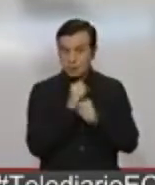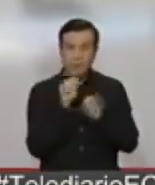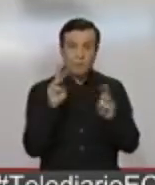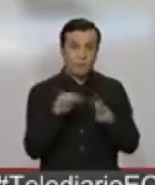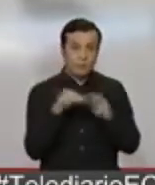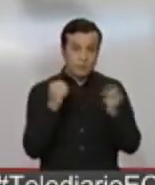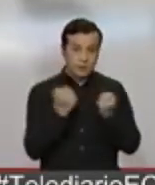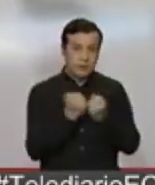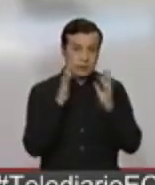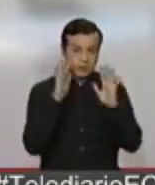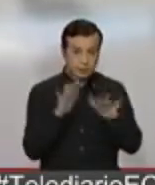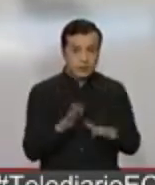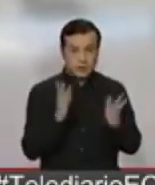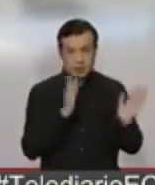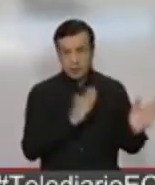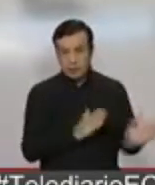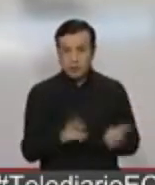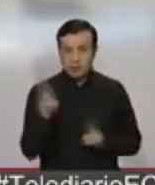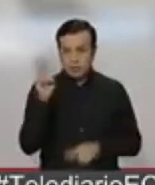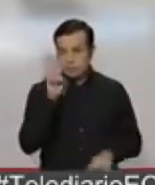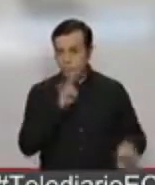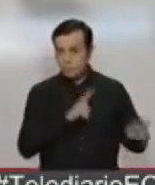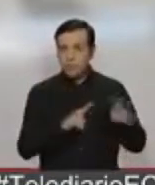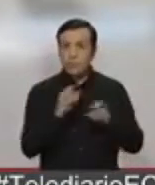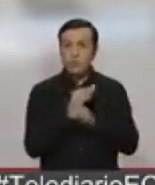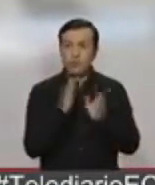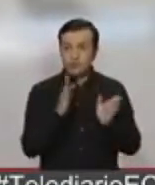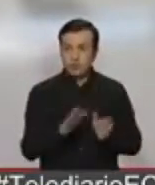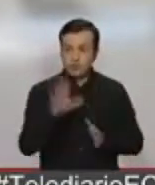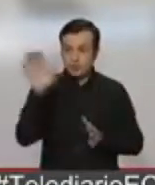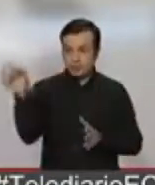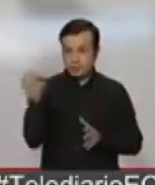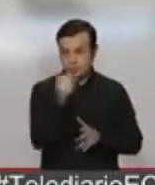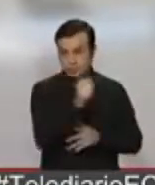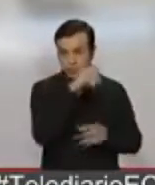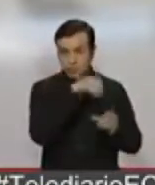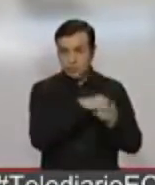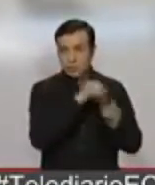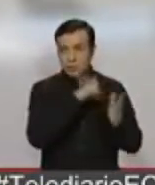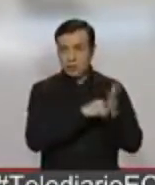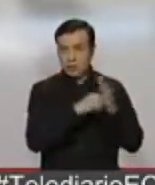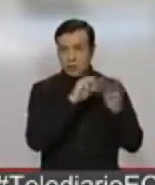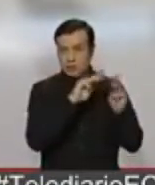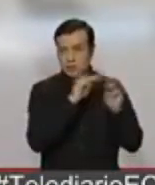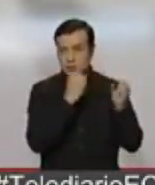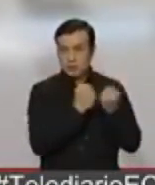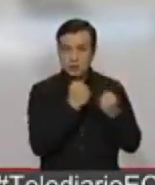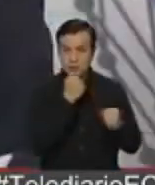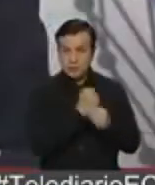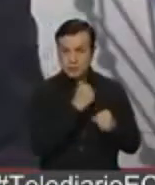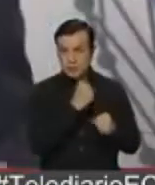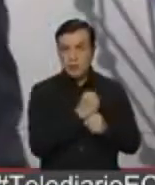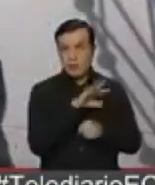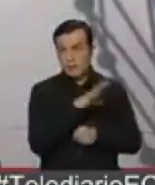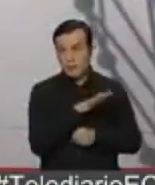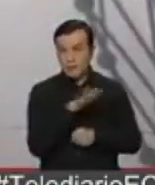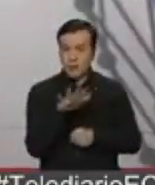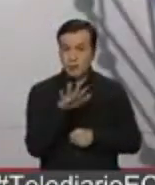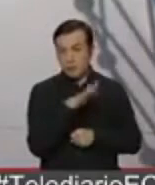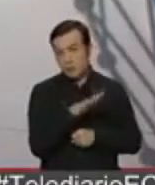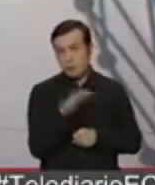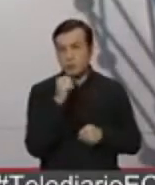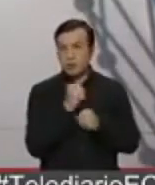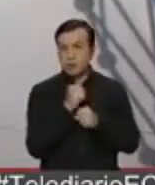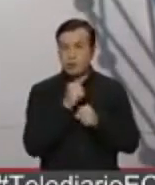a la secretaria viene realizando para definir cuáles son los funcionarios que pasarían al ministerio de inclusión económica y social de cuatro servidores y estamos hablando que